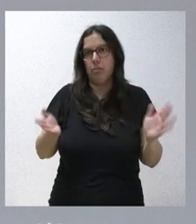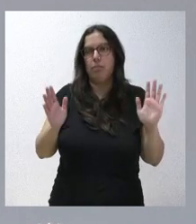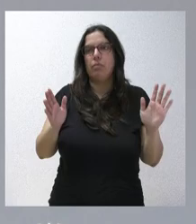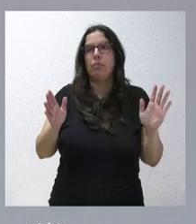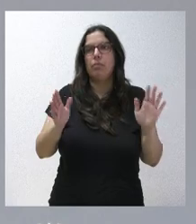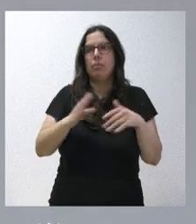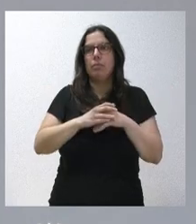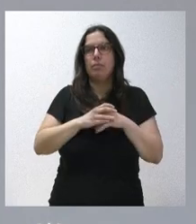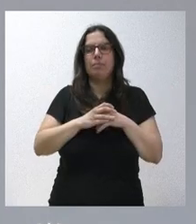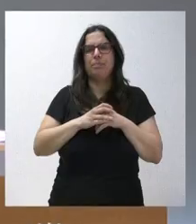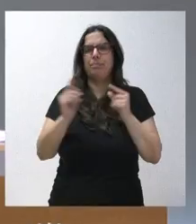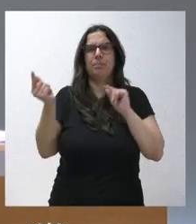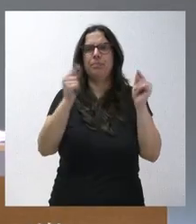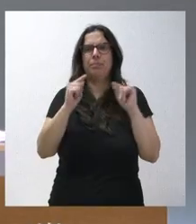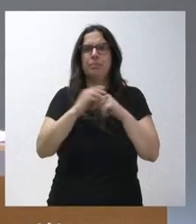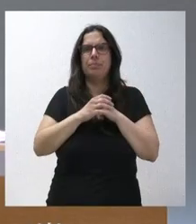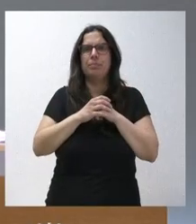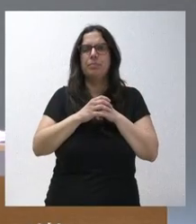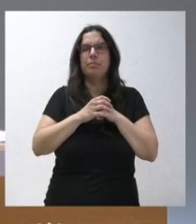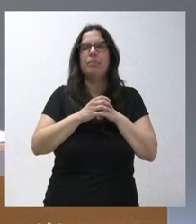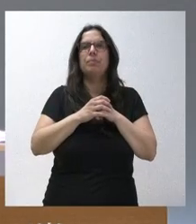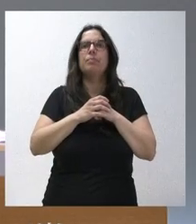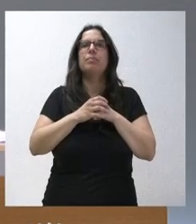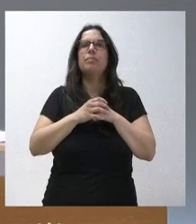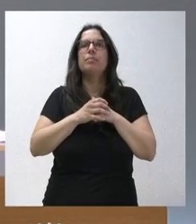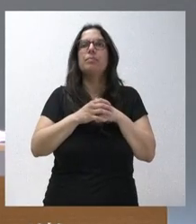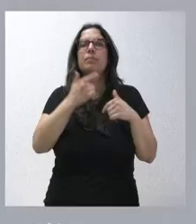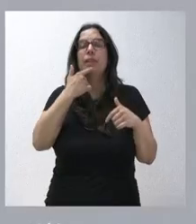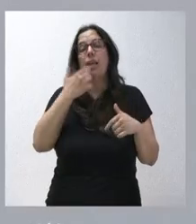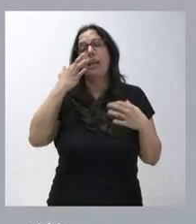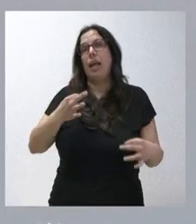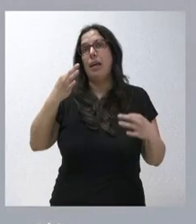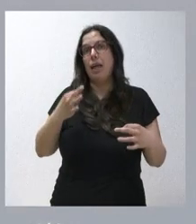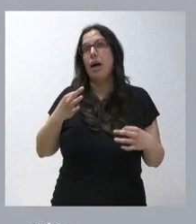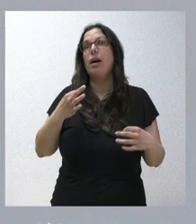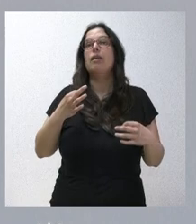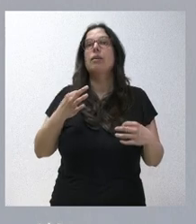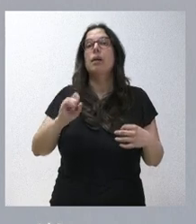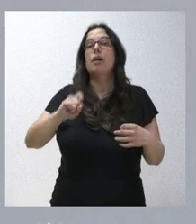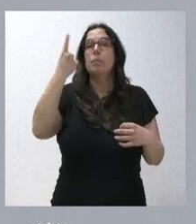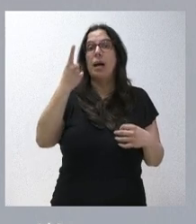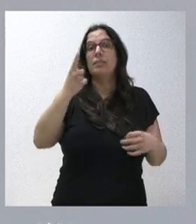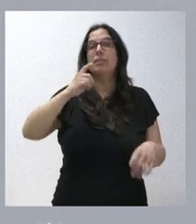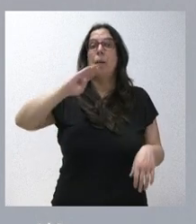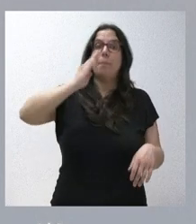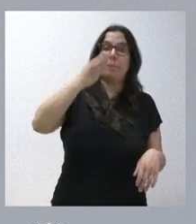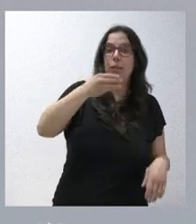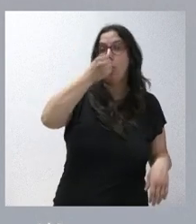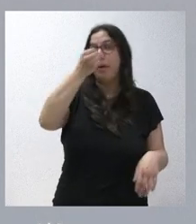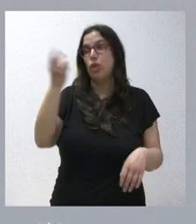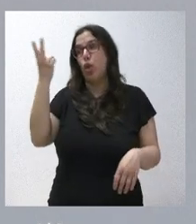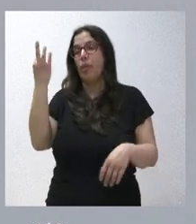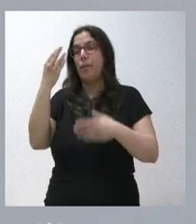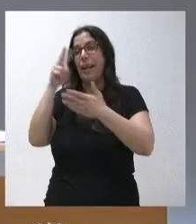leer que tendrían que dedar más tiempo serí y el psoe que son los redactores de Puño y letra de la ley del año